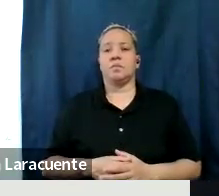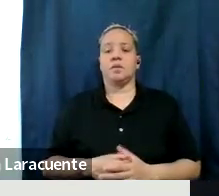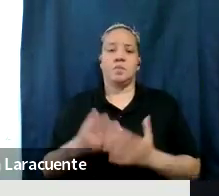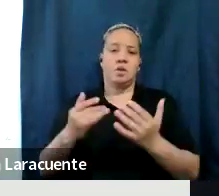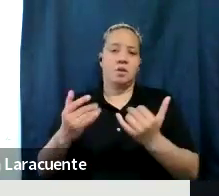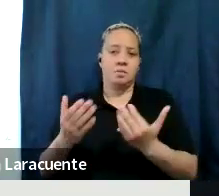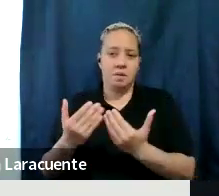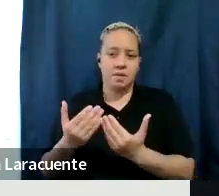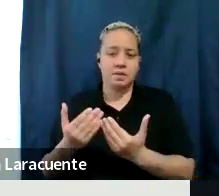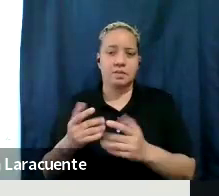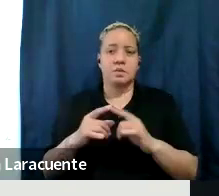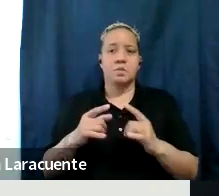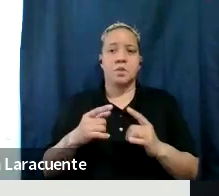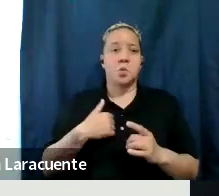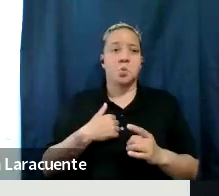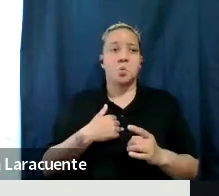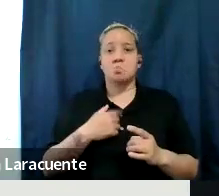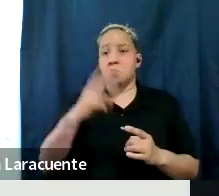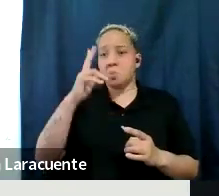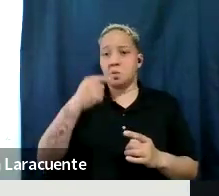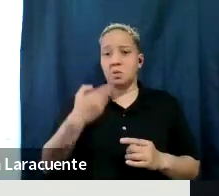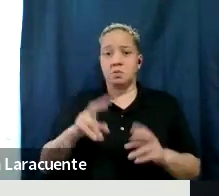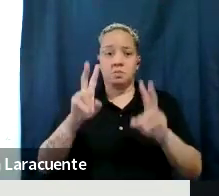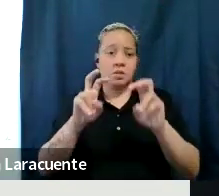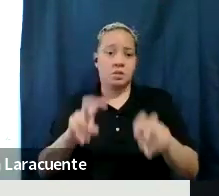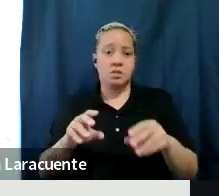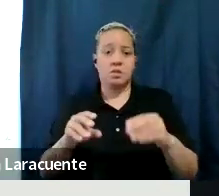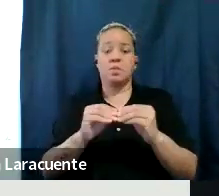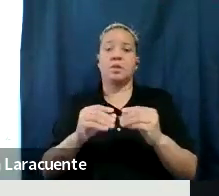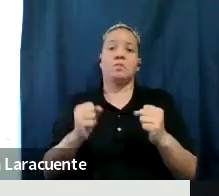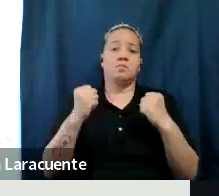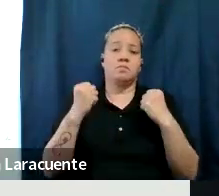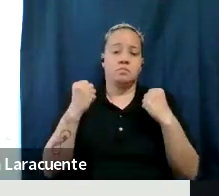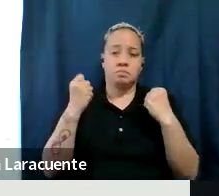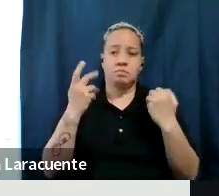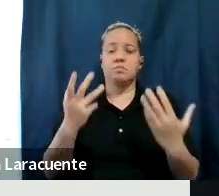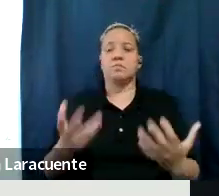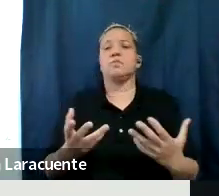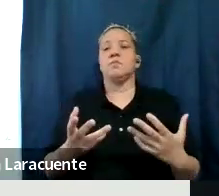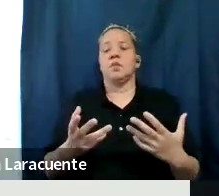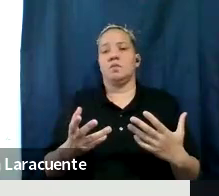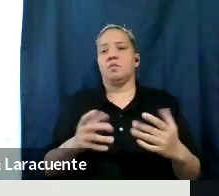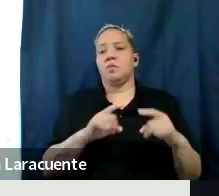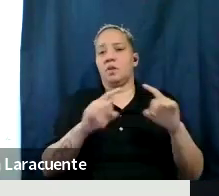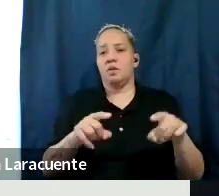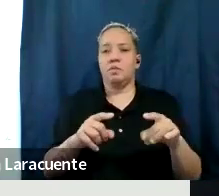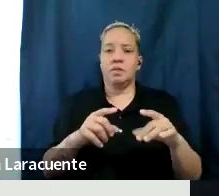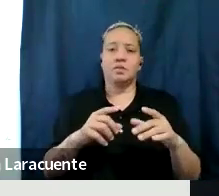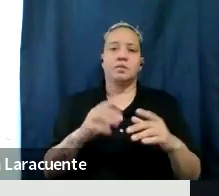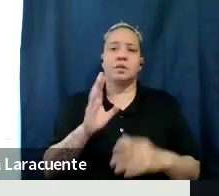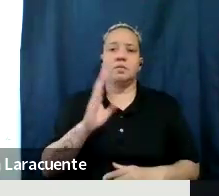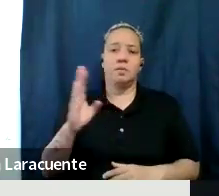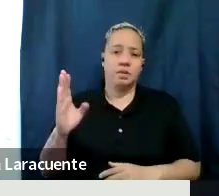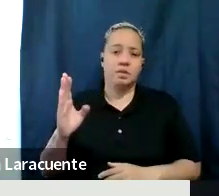Pero cuando yo era un desconocido para ellos, un investigador más de los muchos y tantos que pasan por la sala,